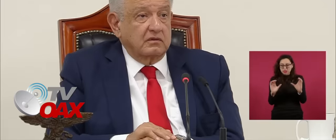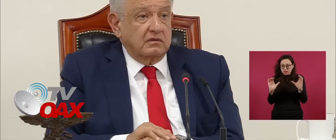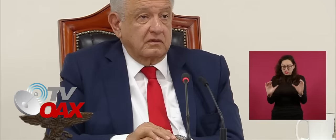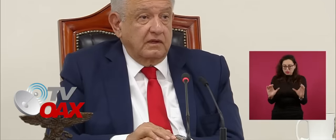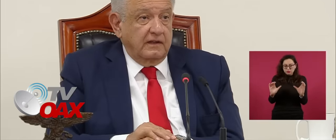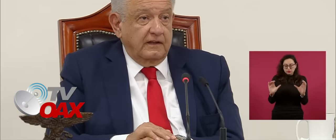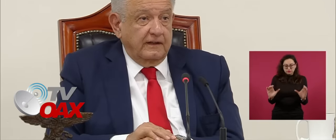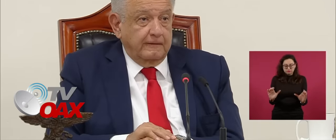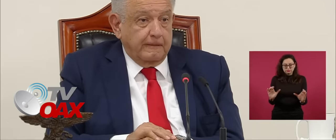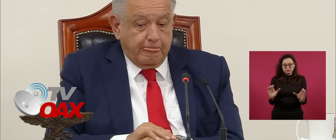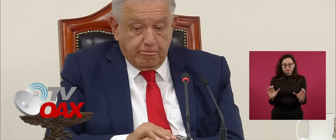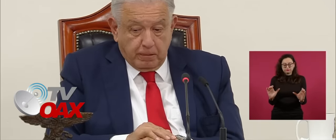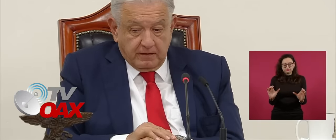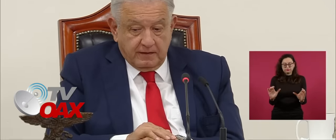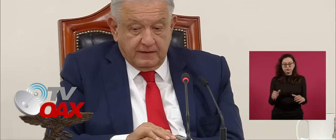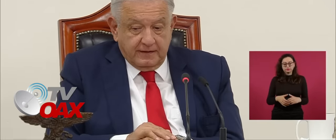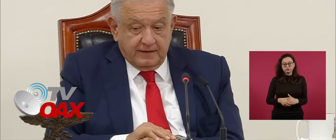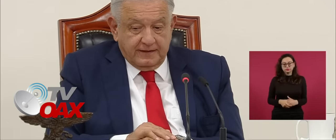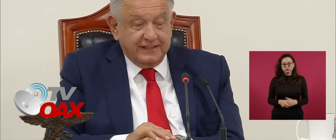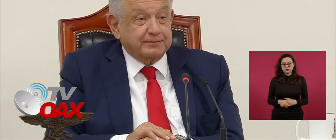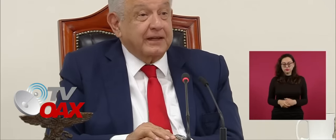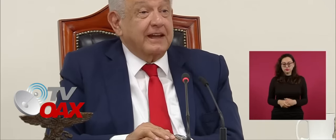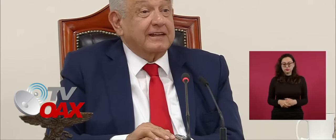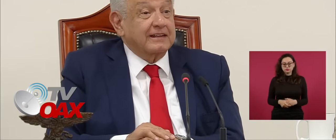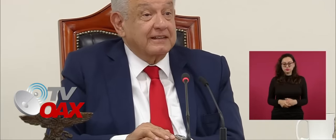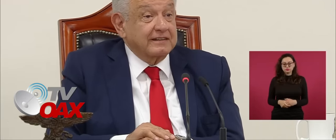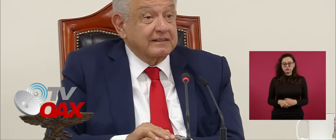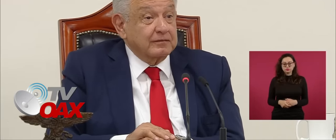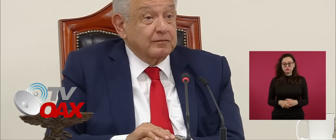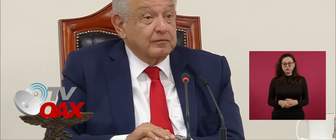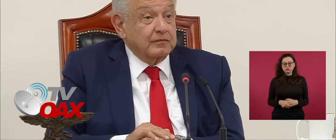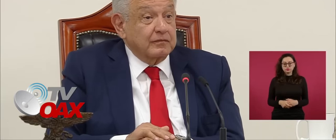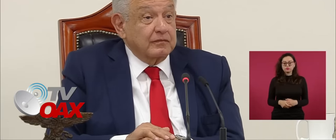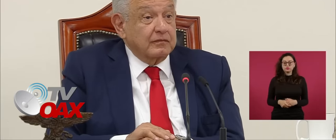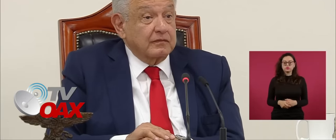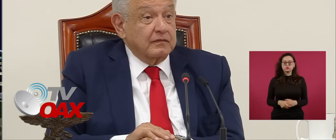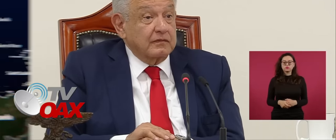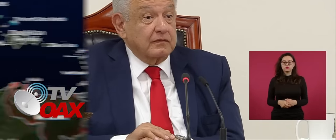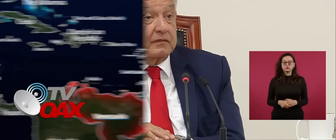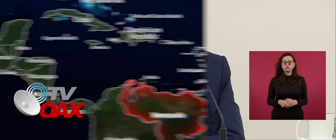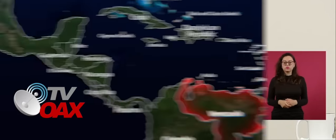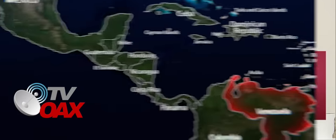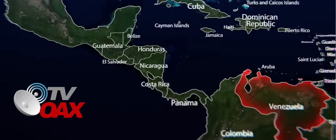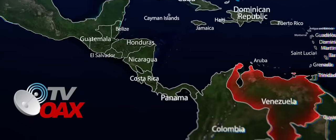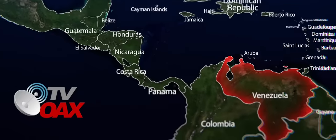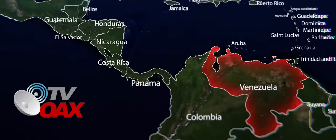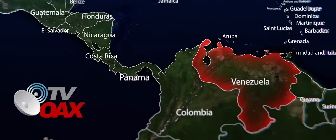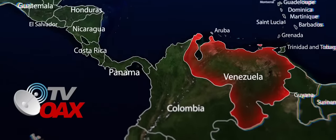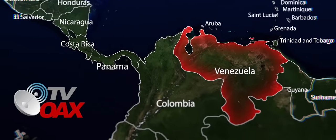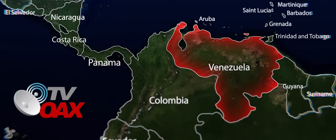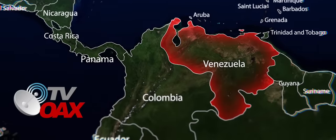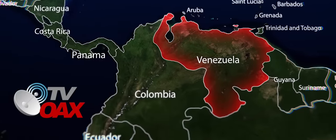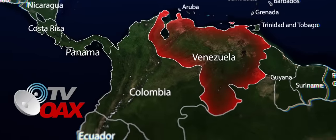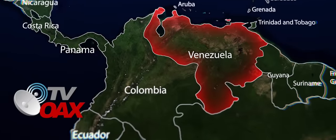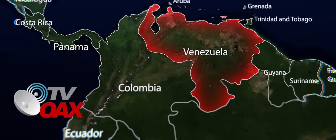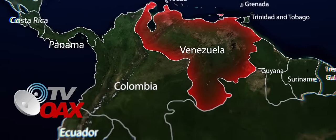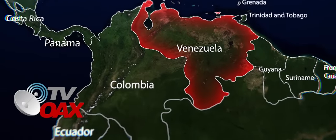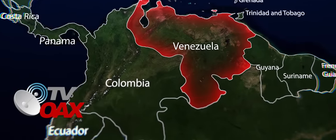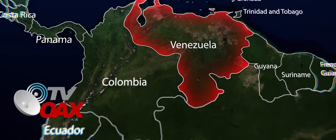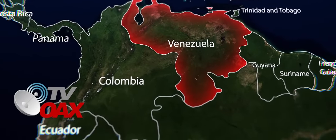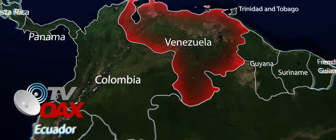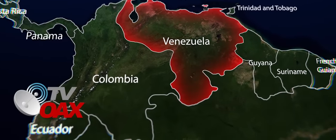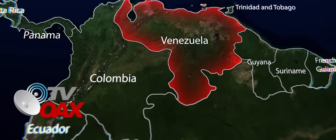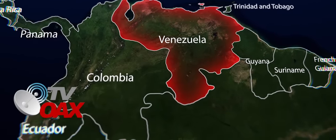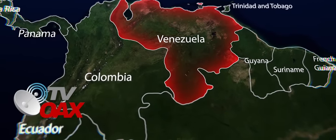de México destacó que esto fue a petición del presidente Petro, con el objetivo de que los cancilleres hicieran propuestas